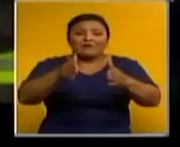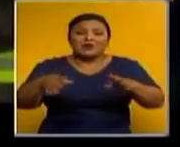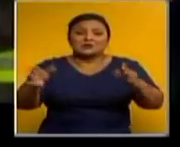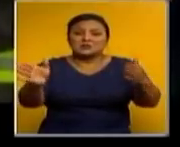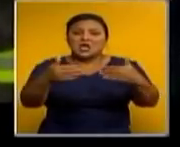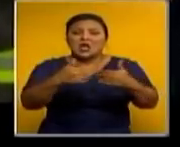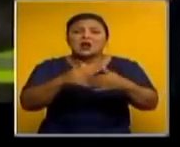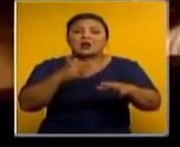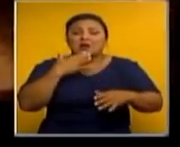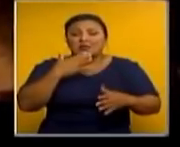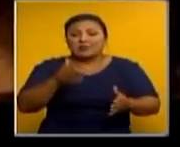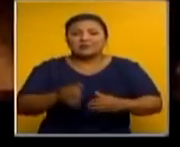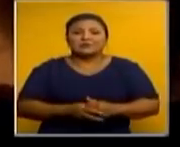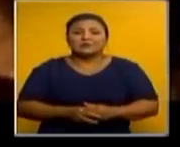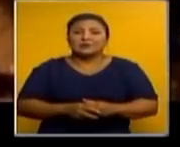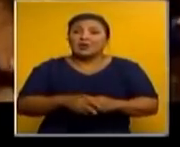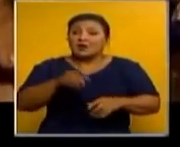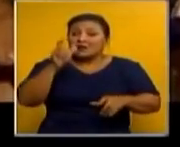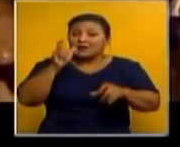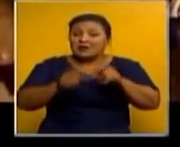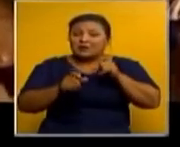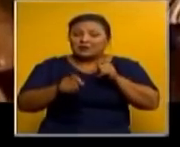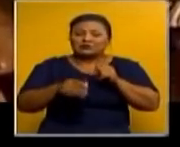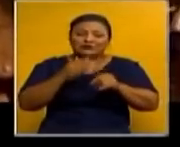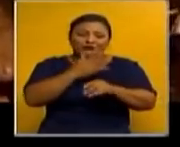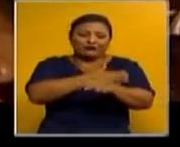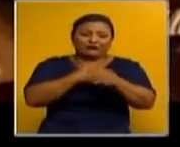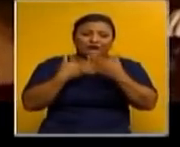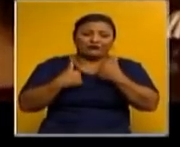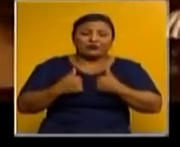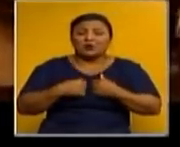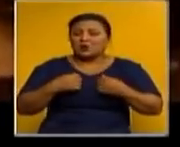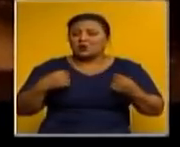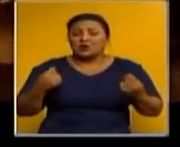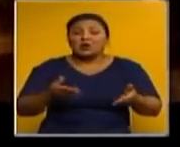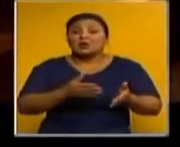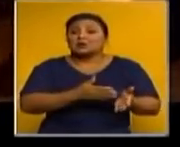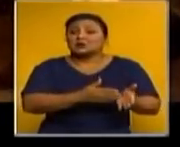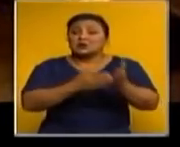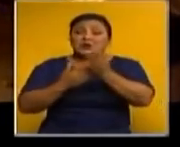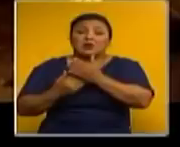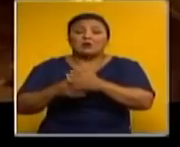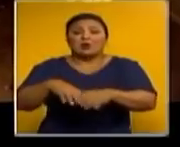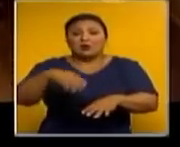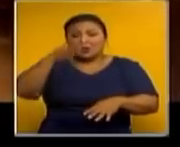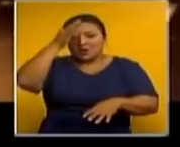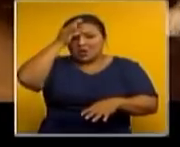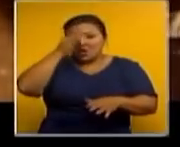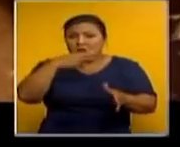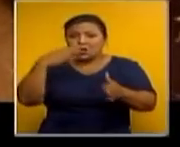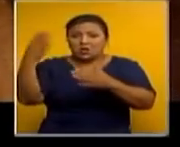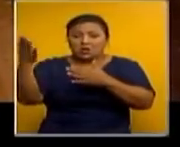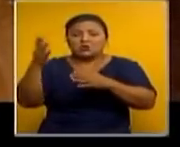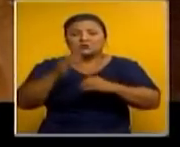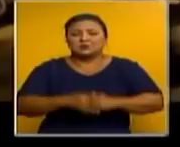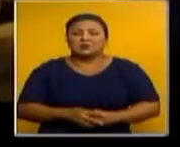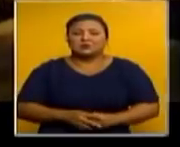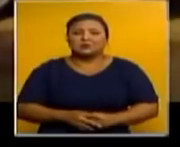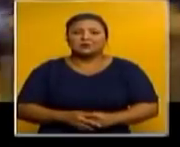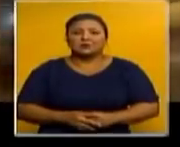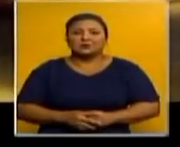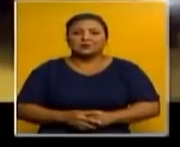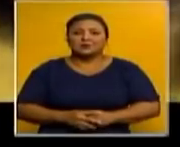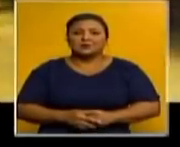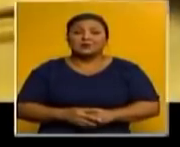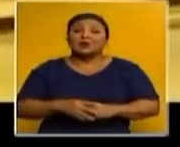antes mencionado. La persona resultó con graves lesiones y de inmediato, tras extraerlo, fue llevado de emergencia hasta una casa asistencial.